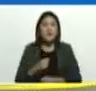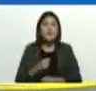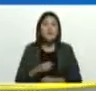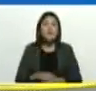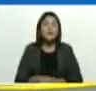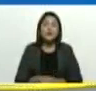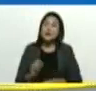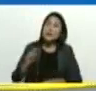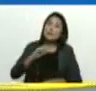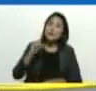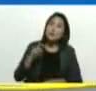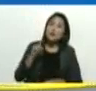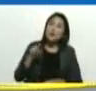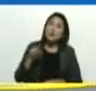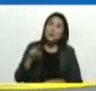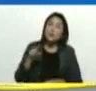preguntaron